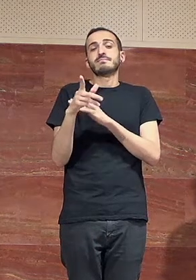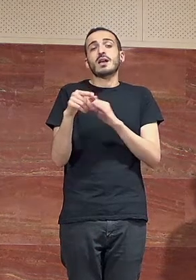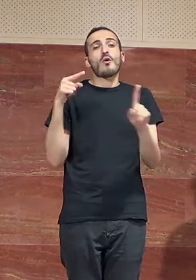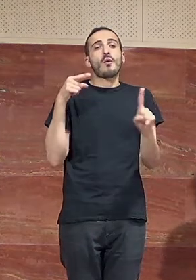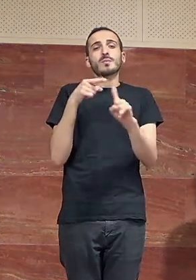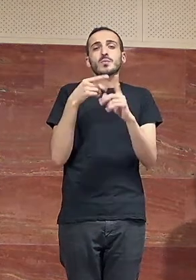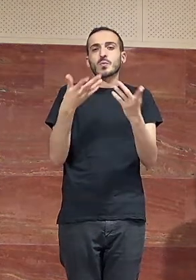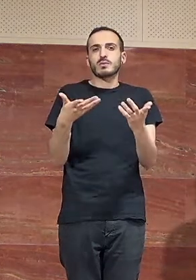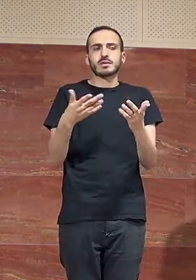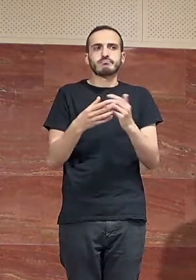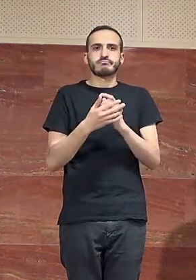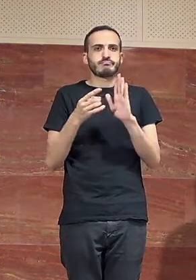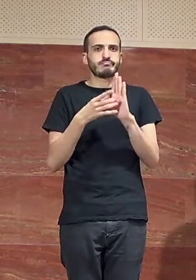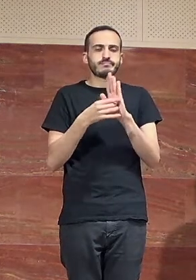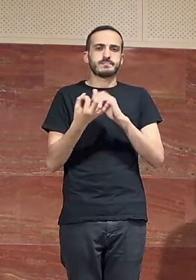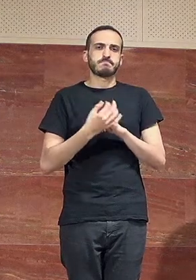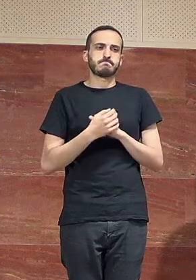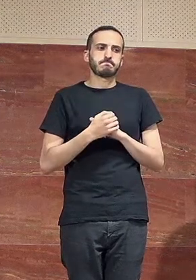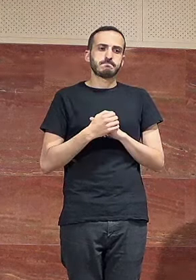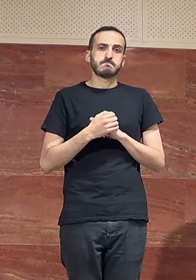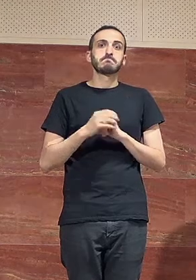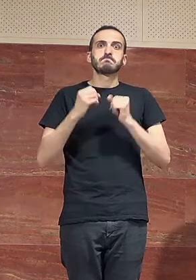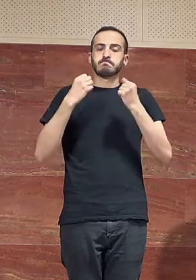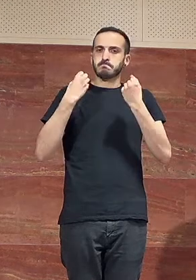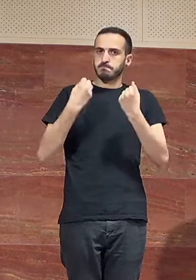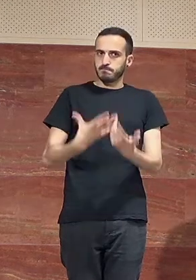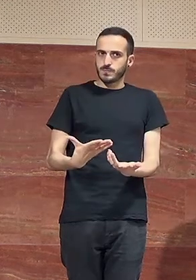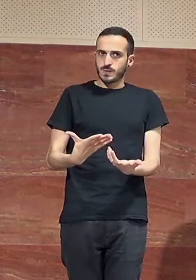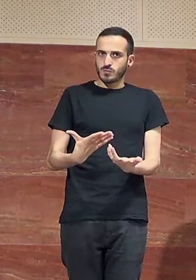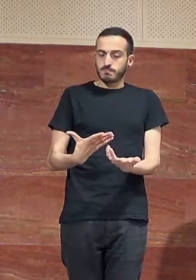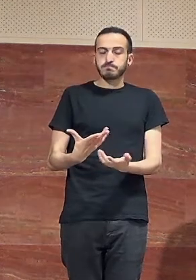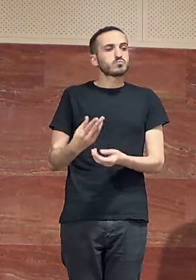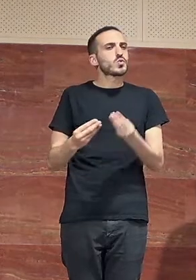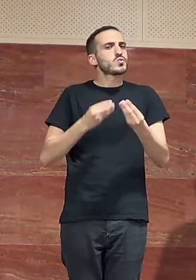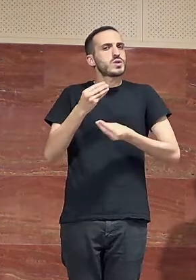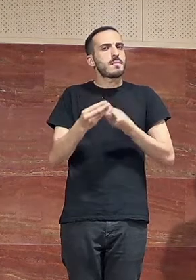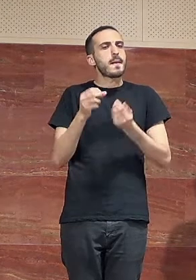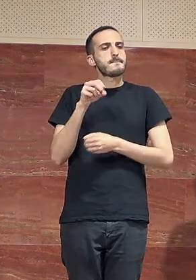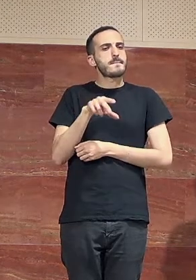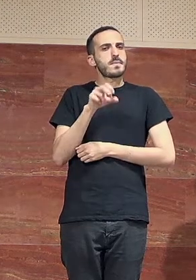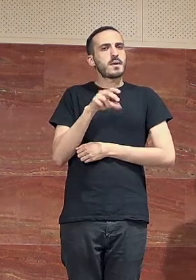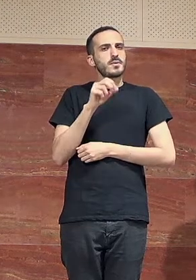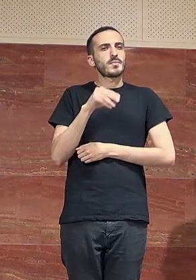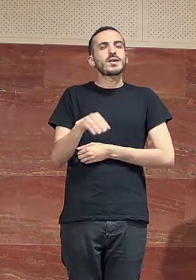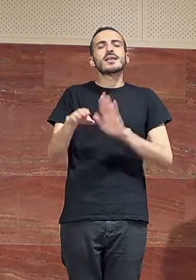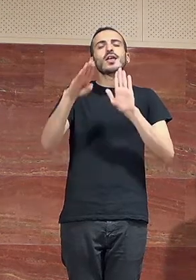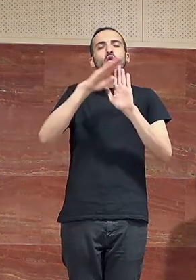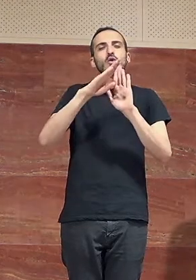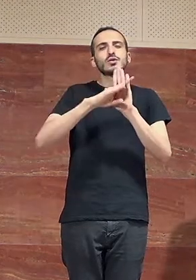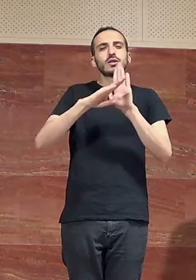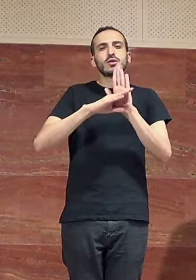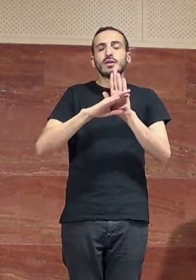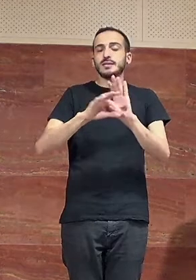Sí, gracias. Bueno, no solamente tienen que servir para el paseo, sino que también tienen que tener condiciones para la estancia